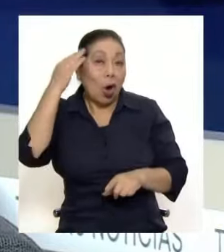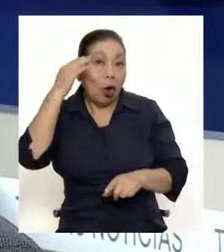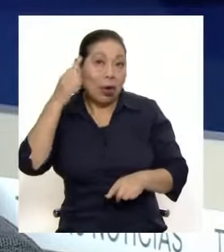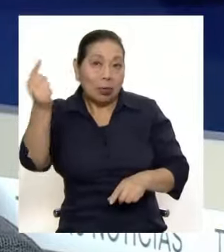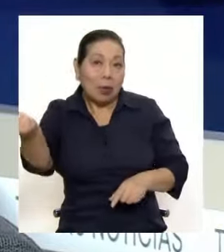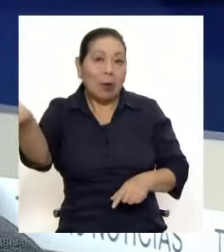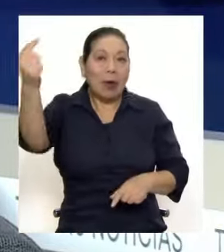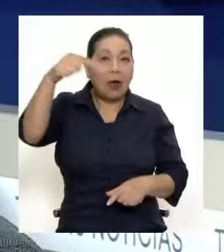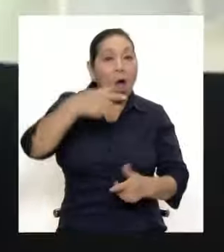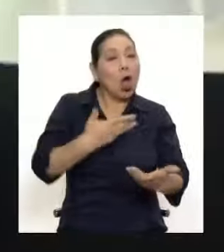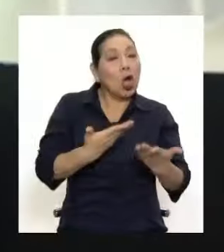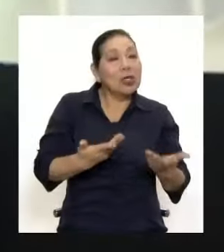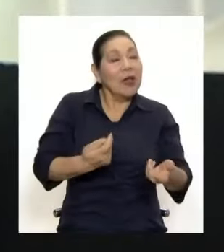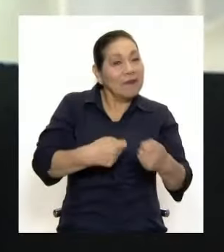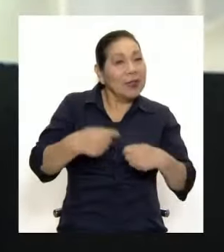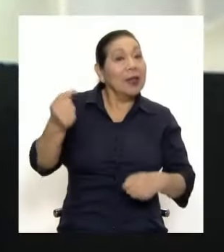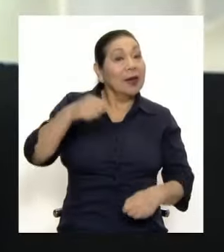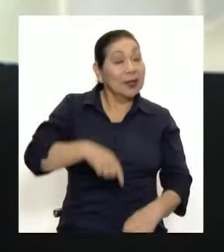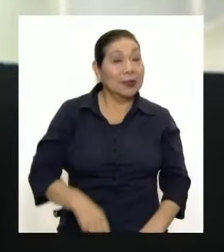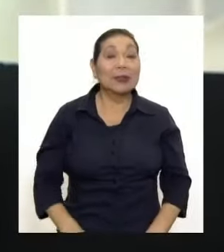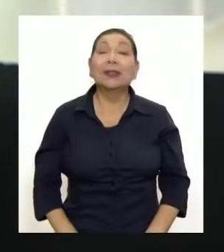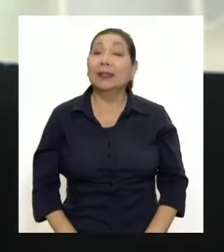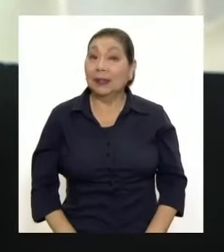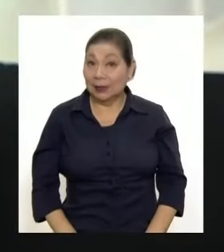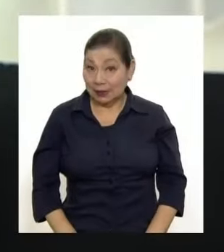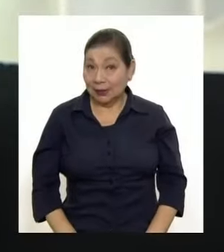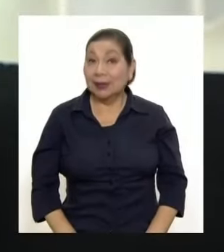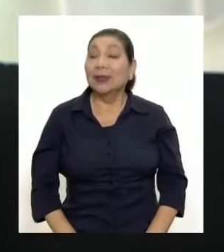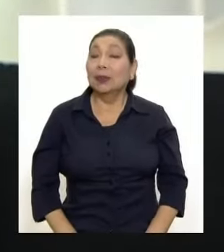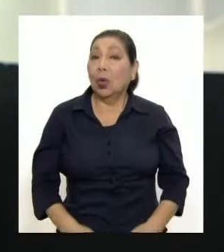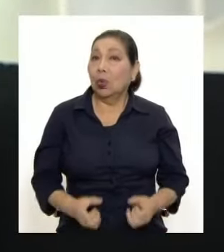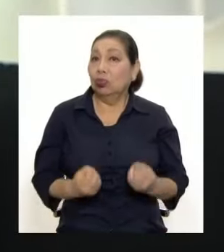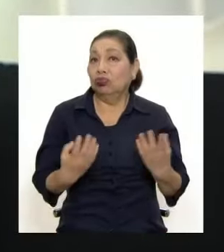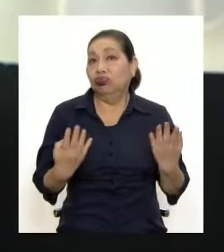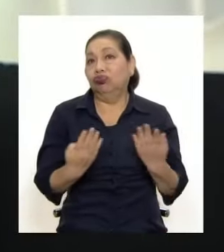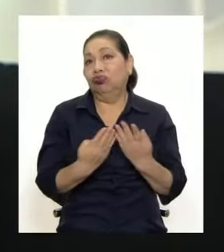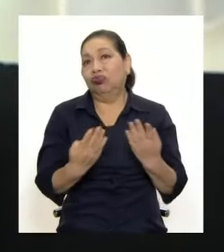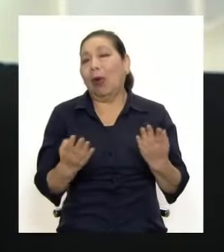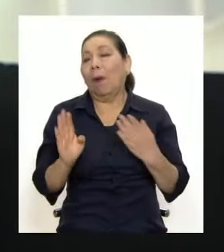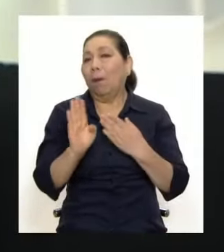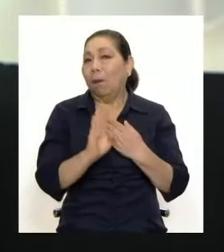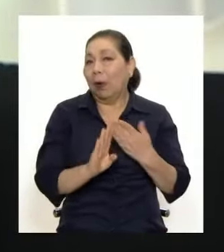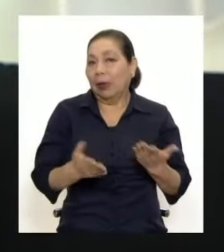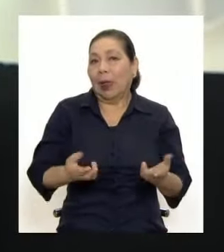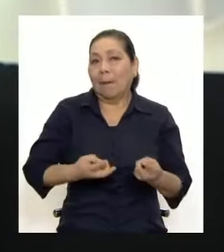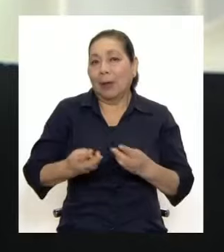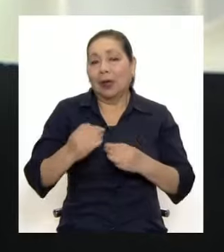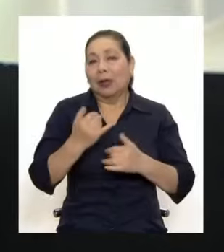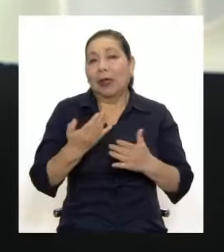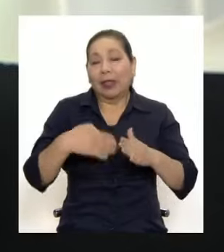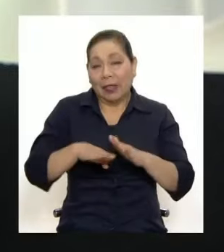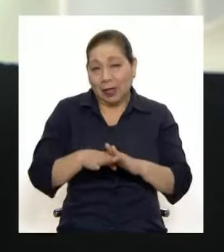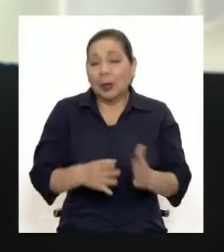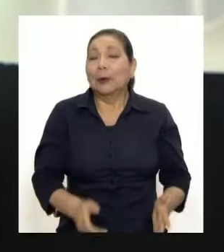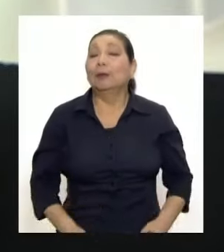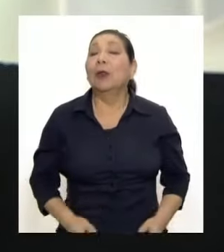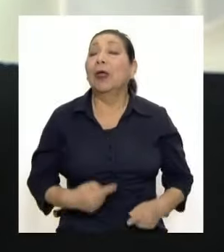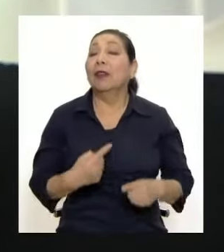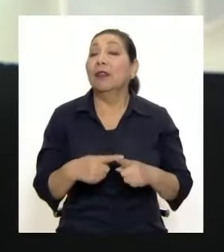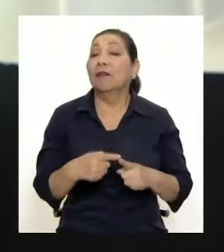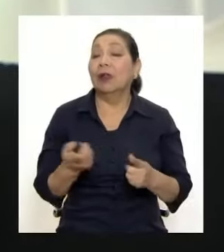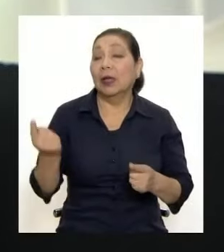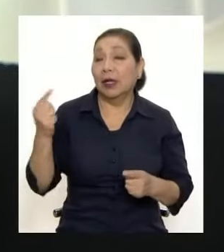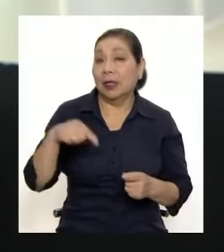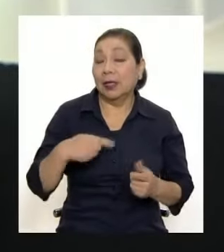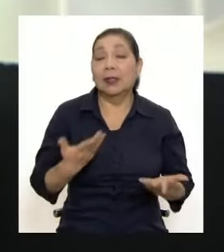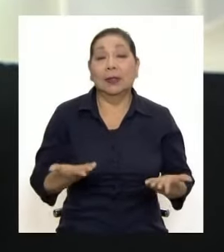Corea claro no Exacto porque también nosotros tenemos barreras que protegen el mercado interno de los productos que